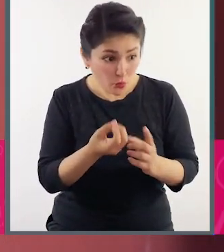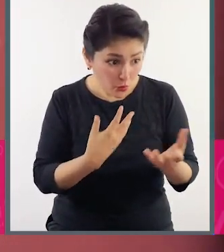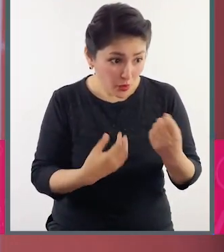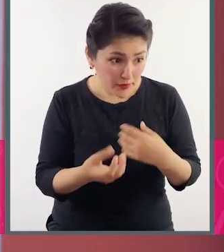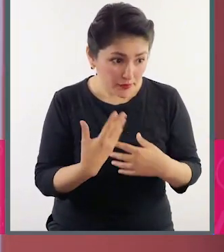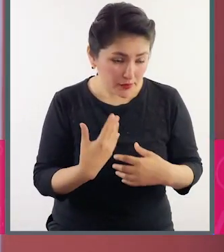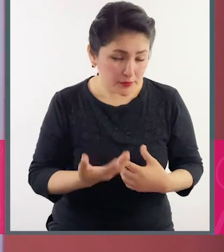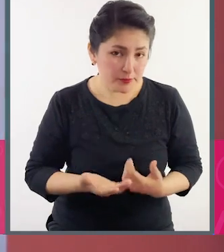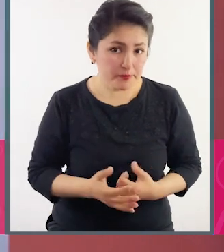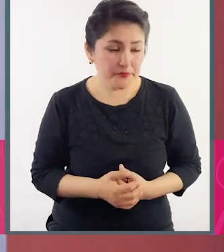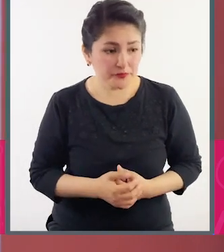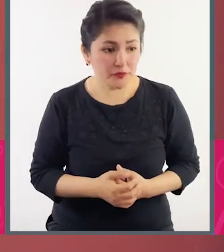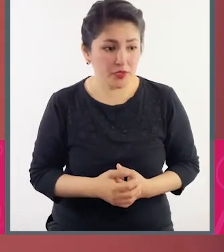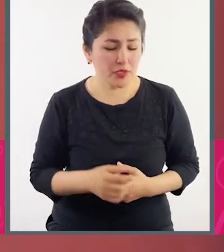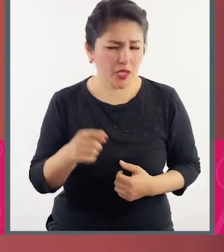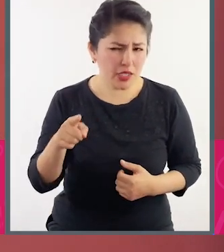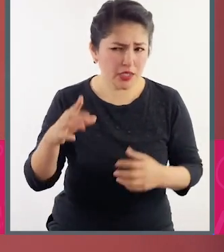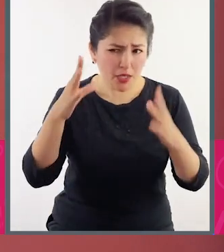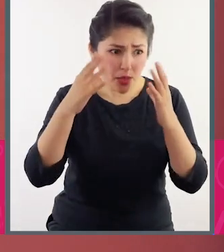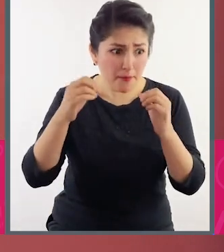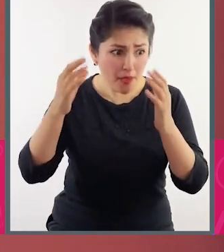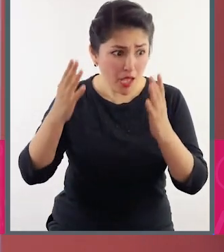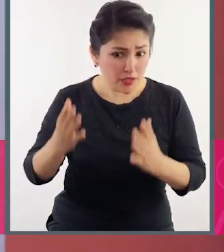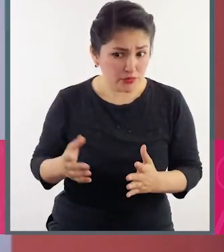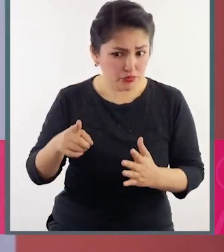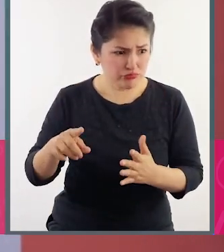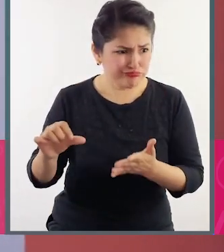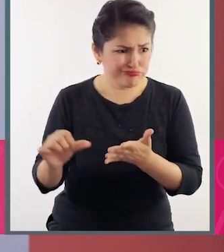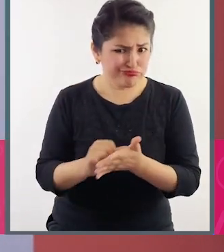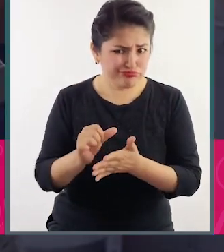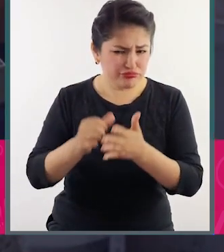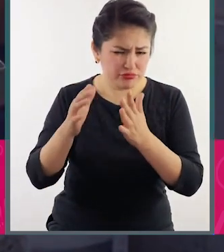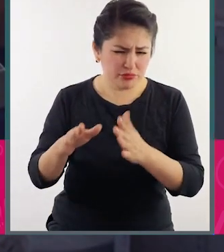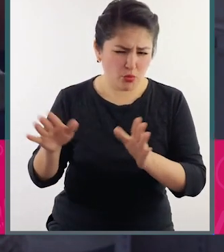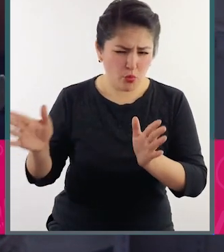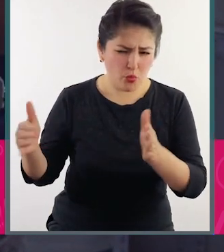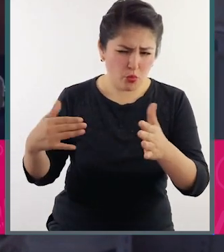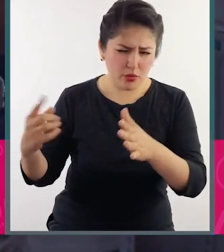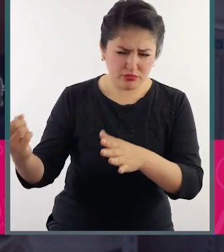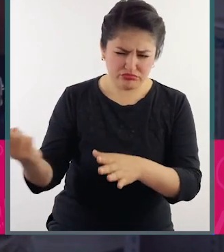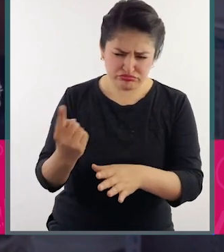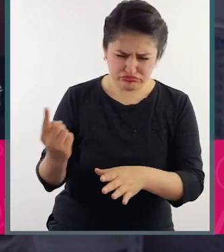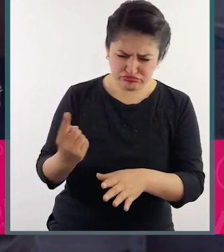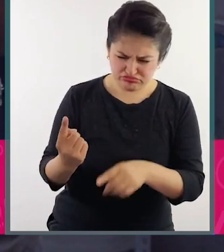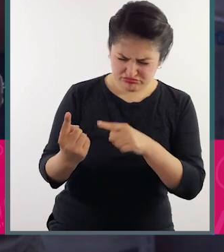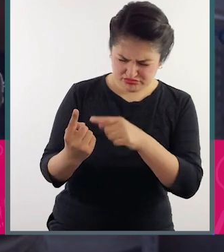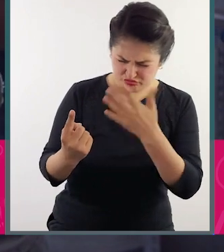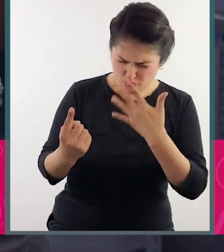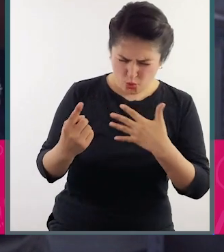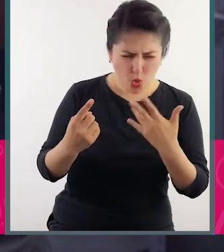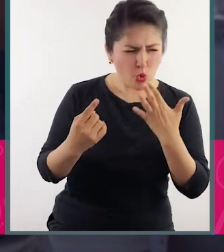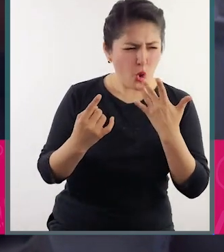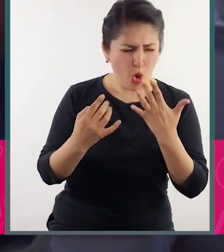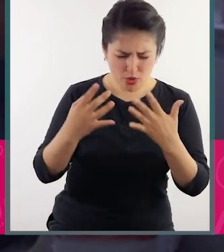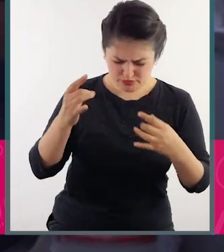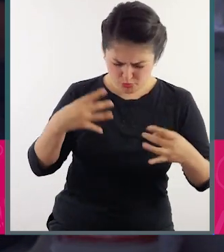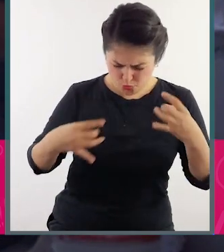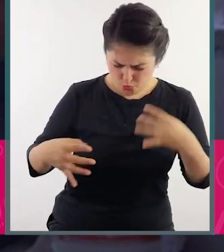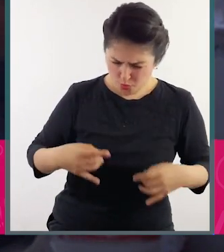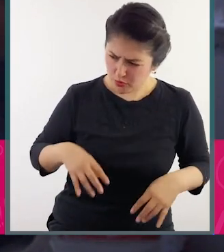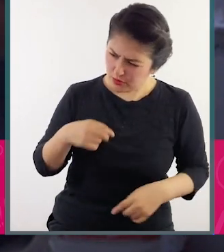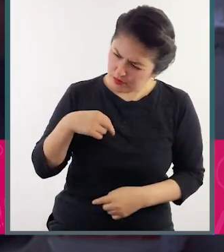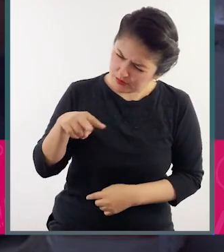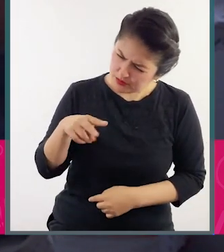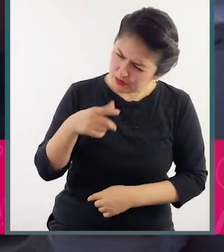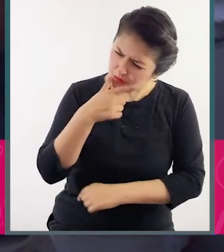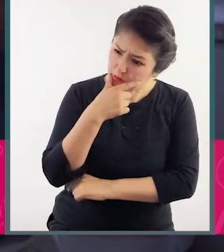comenta que el maestro Florentino salía de un cuartito y lleno de bastante pintura, ¿no? Y